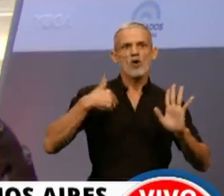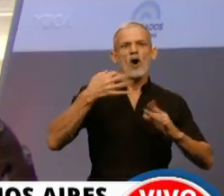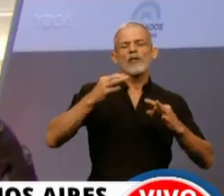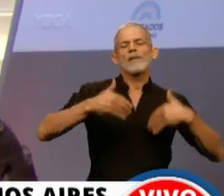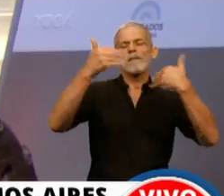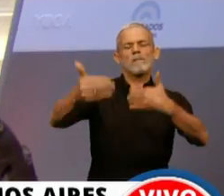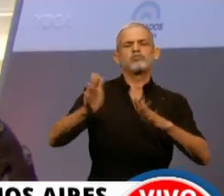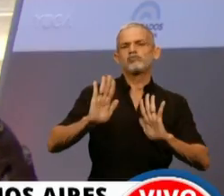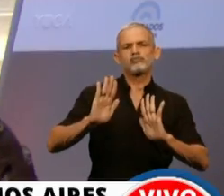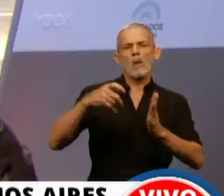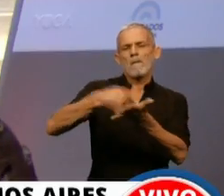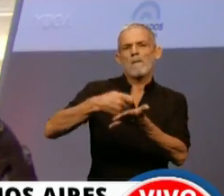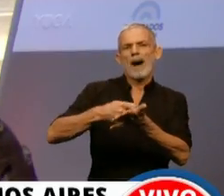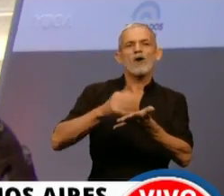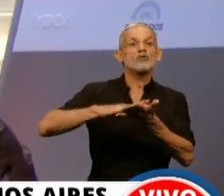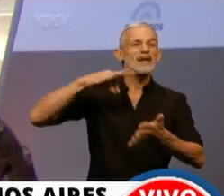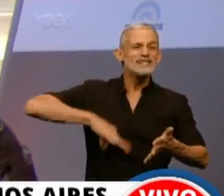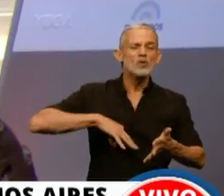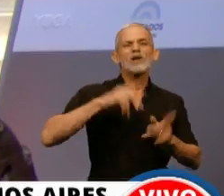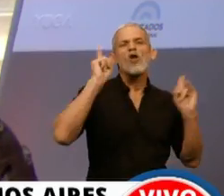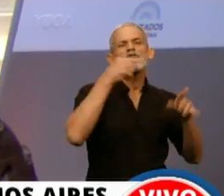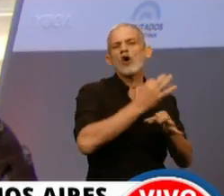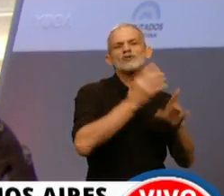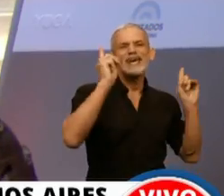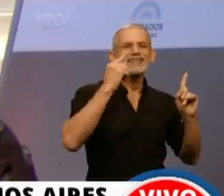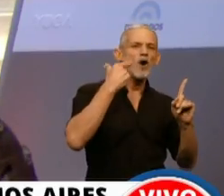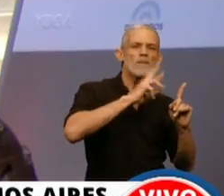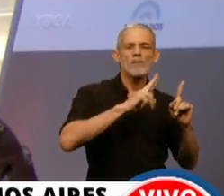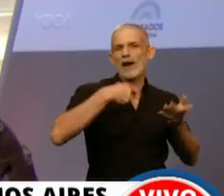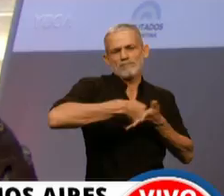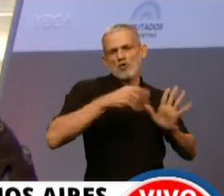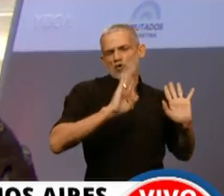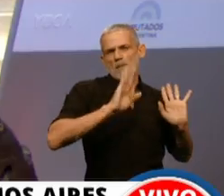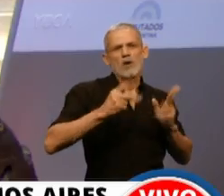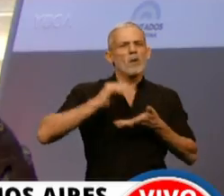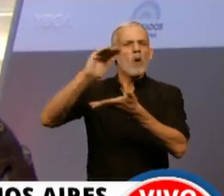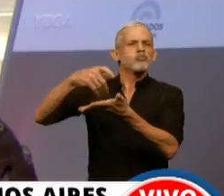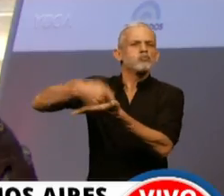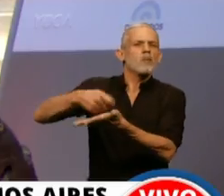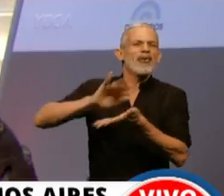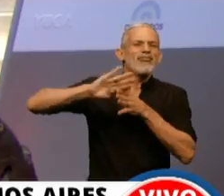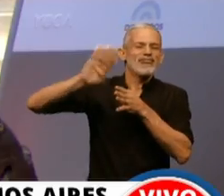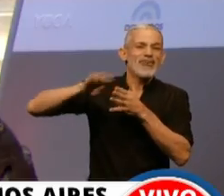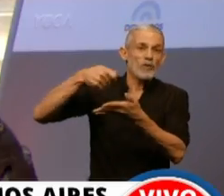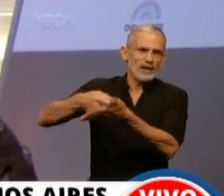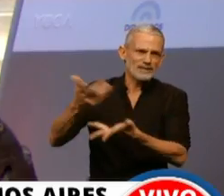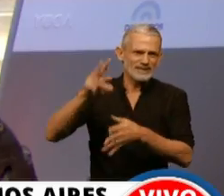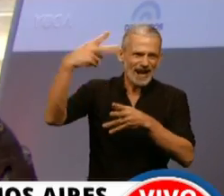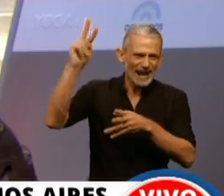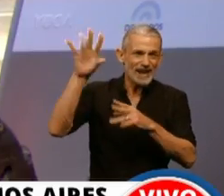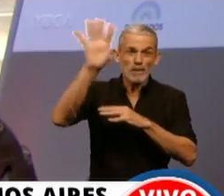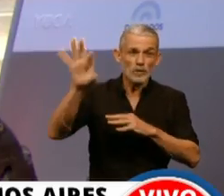postergar el pago del salario a los docentes y los docentes porque priorizó un pago de la deuda externa de la